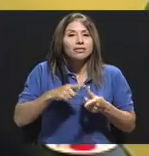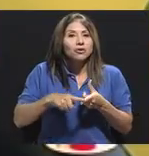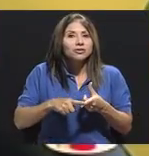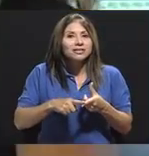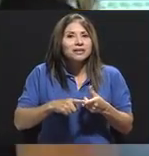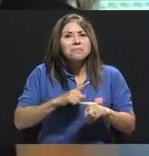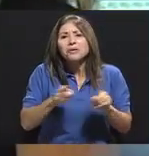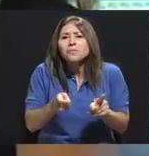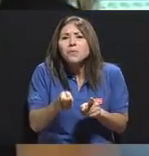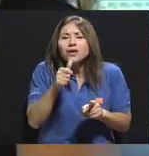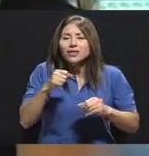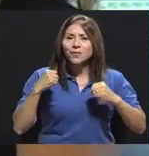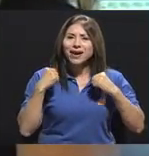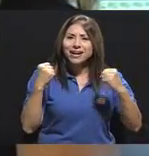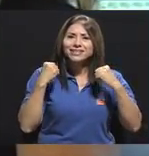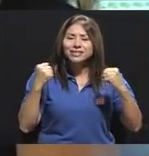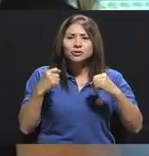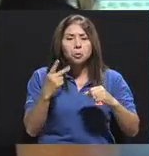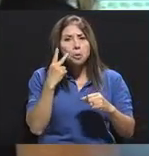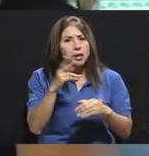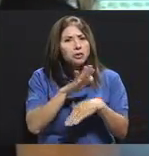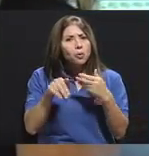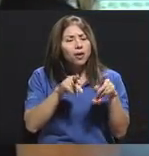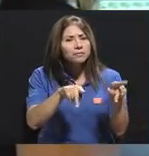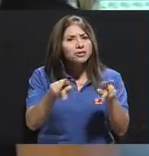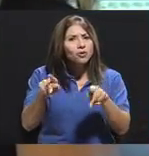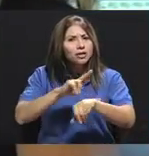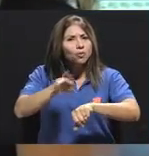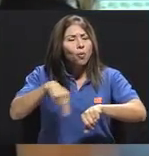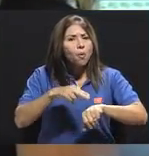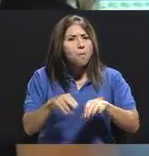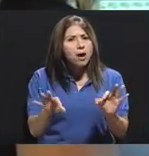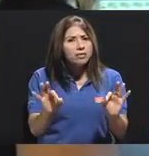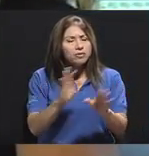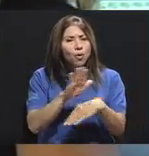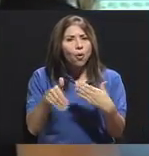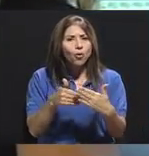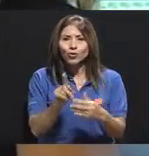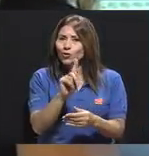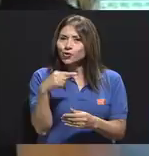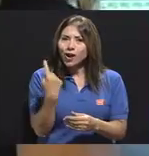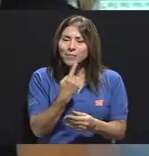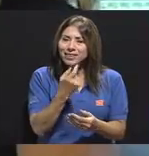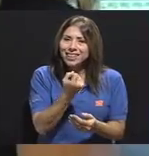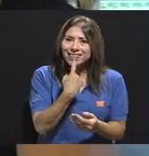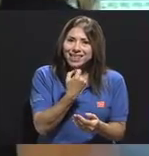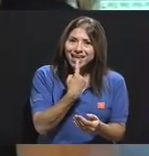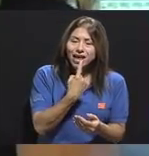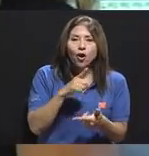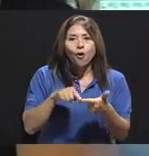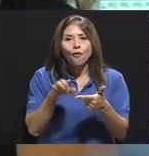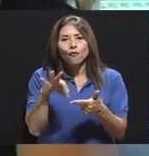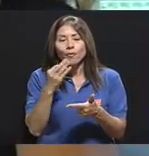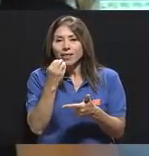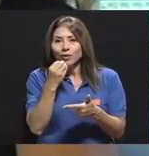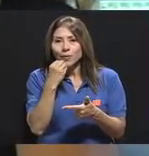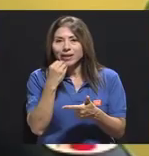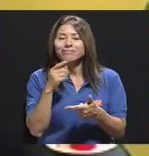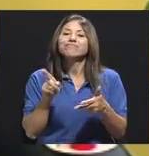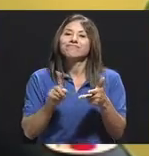normalizar Entonces yo le digo no solamente es la dieta el medicamento sino que la actividad física Es el otro